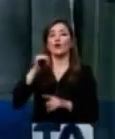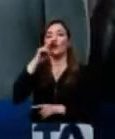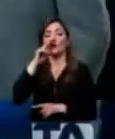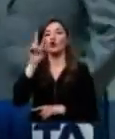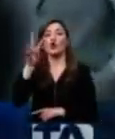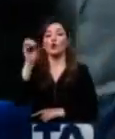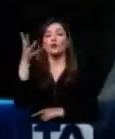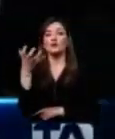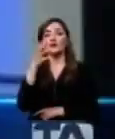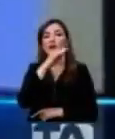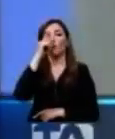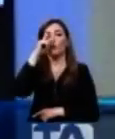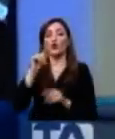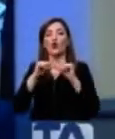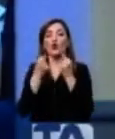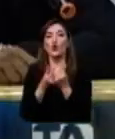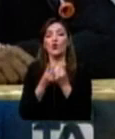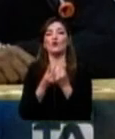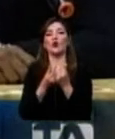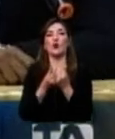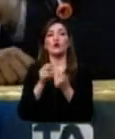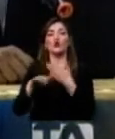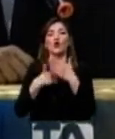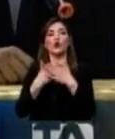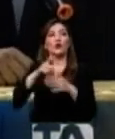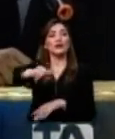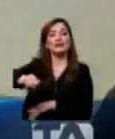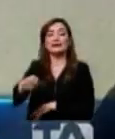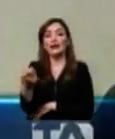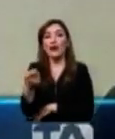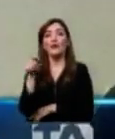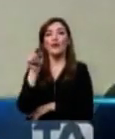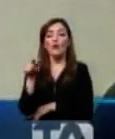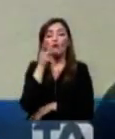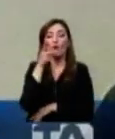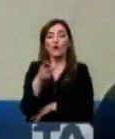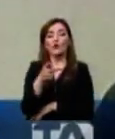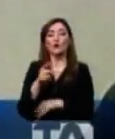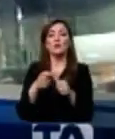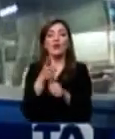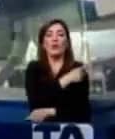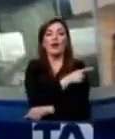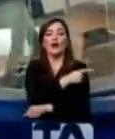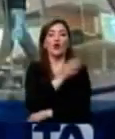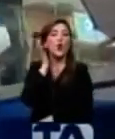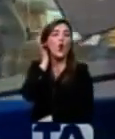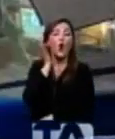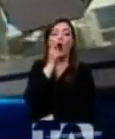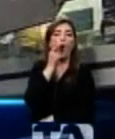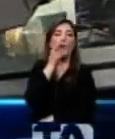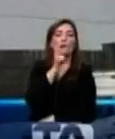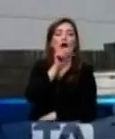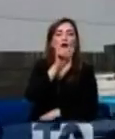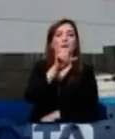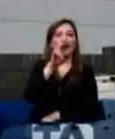rafael correa- crea la unidad de gestión de medios públicos con fernando alvarado como el primer delegado del presidente esta unidad tenía